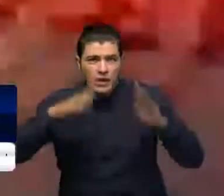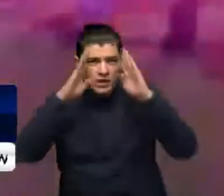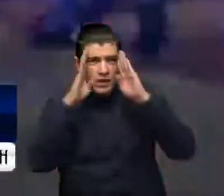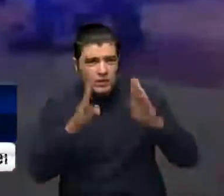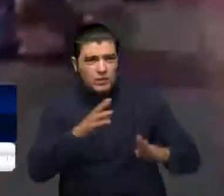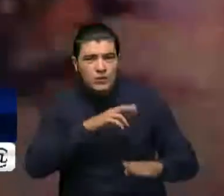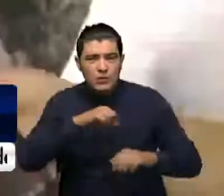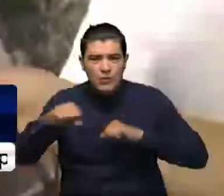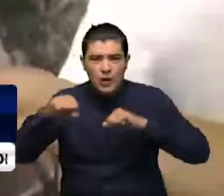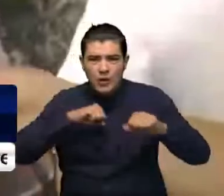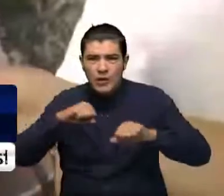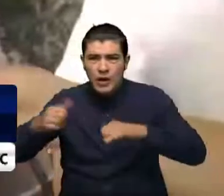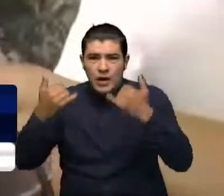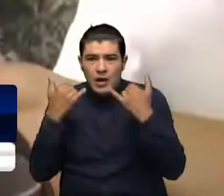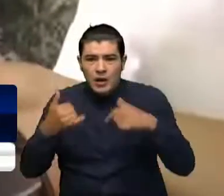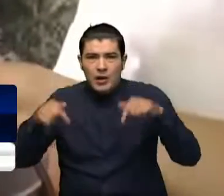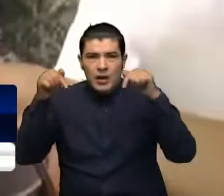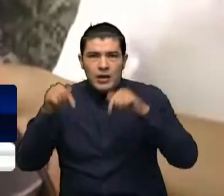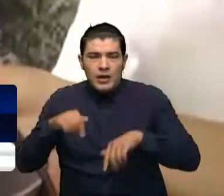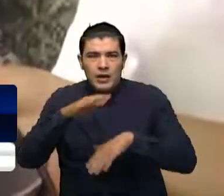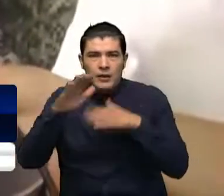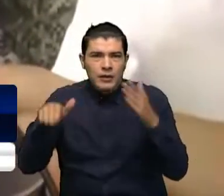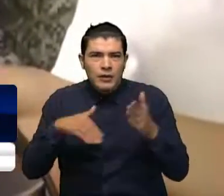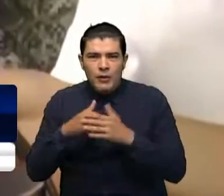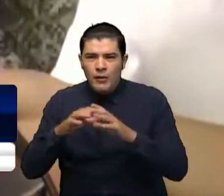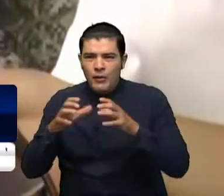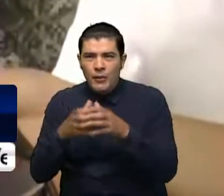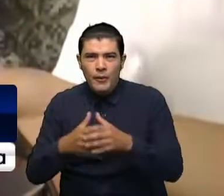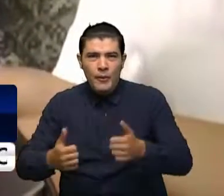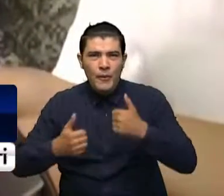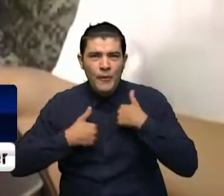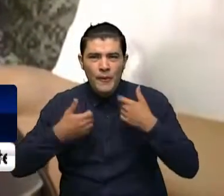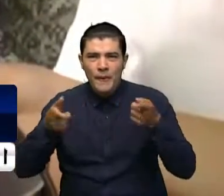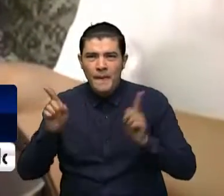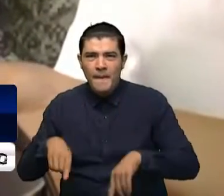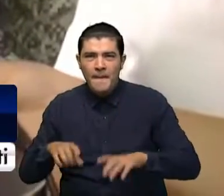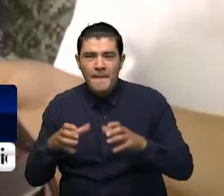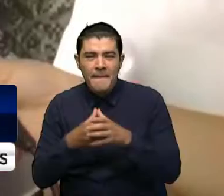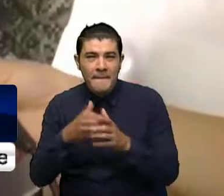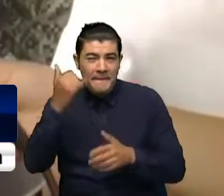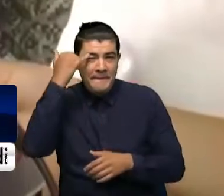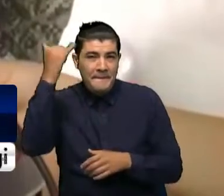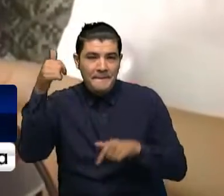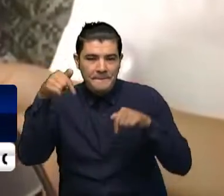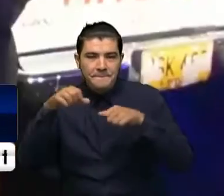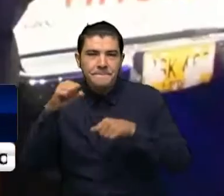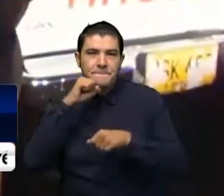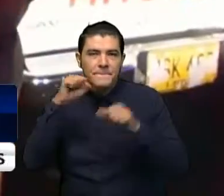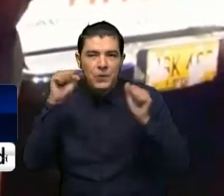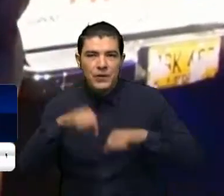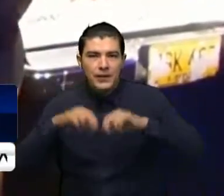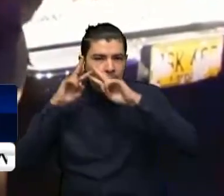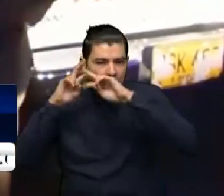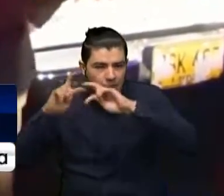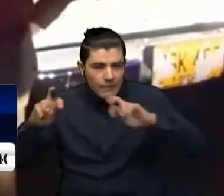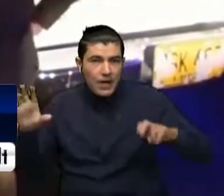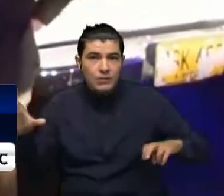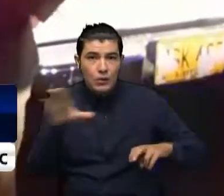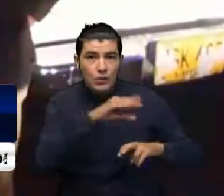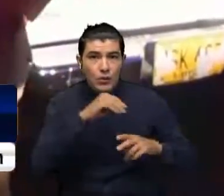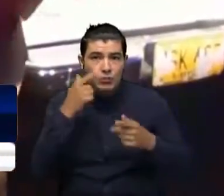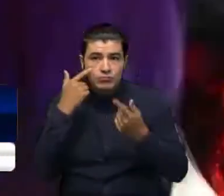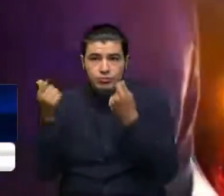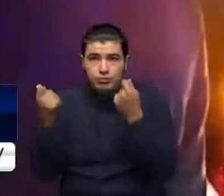está moviendo en este momento todo el estamento militar y todas las fuerzas de inteligencia a lo largo de todo Barranca Bermeja. Los operativos de